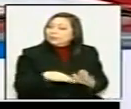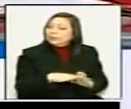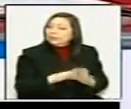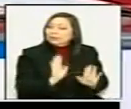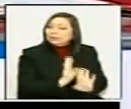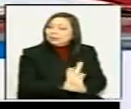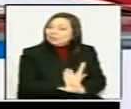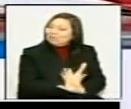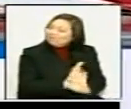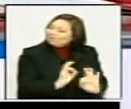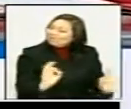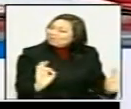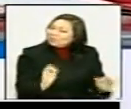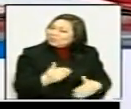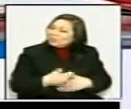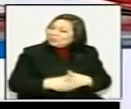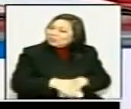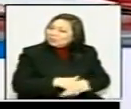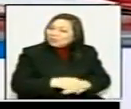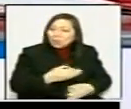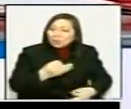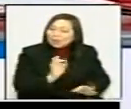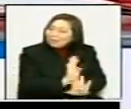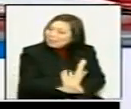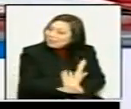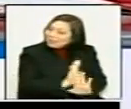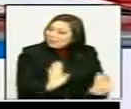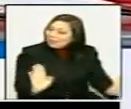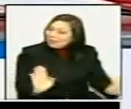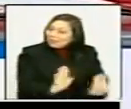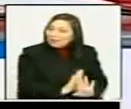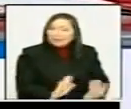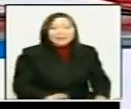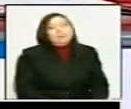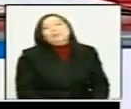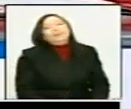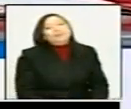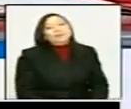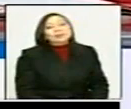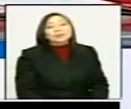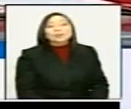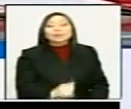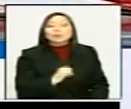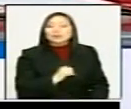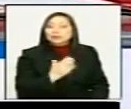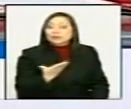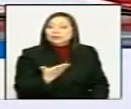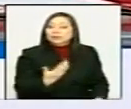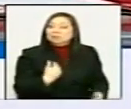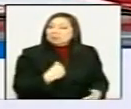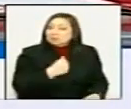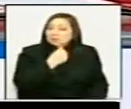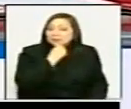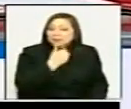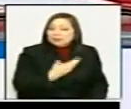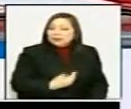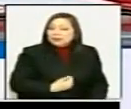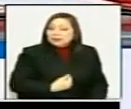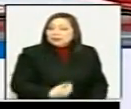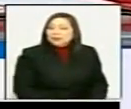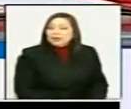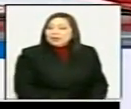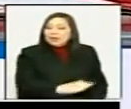en ningún proceso de investigación, en ninguno, y en este caso particular